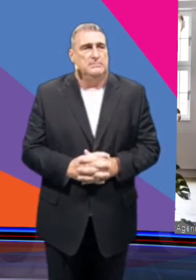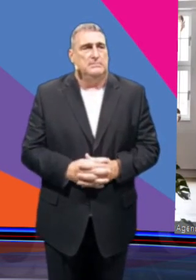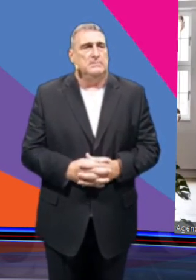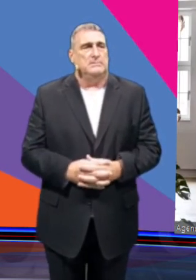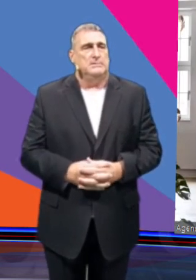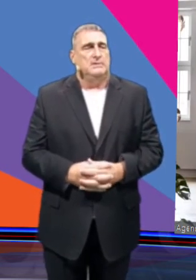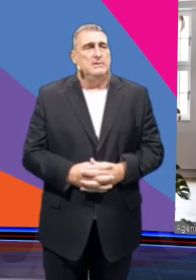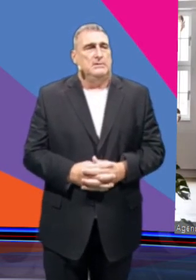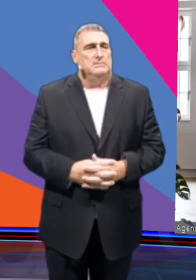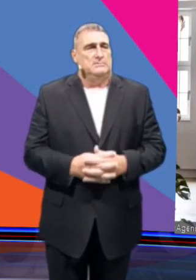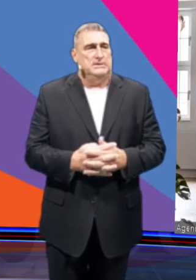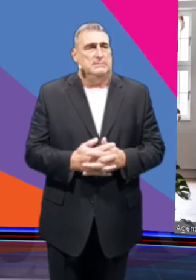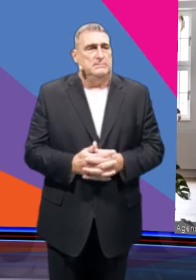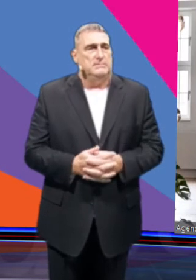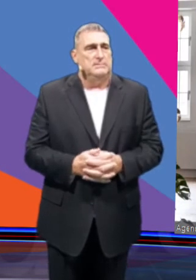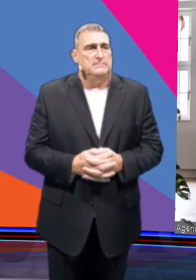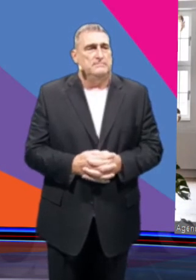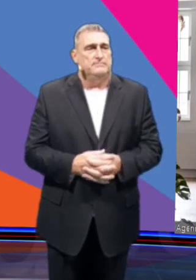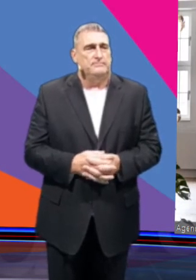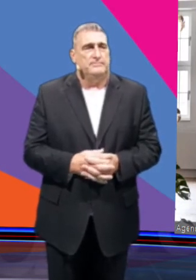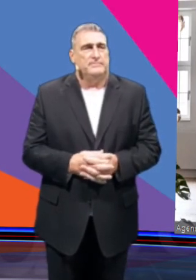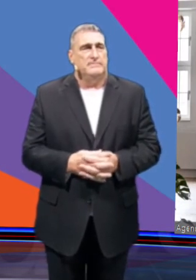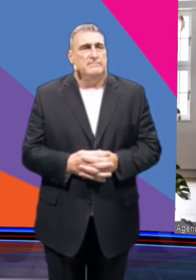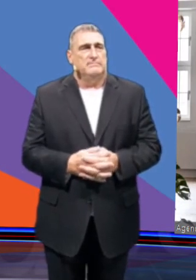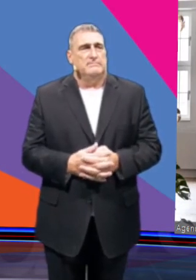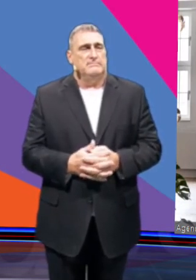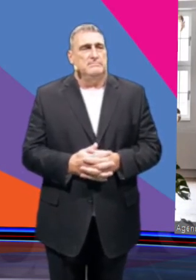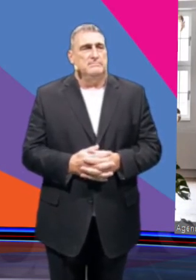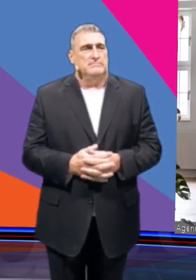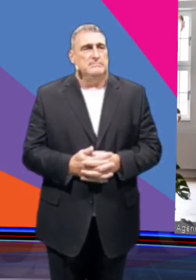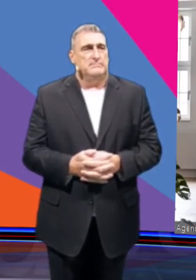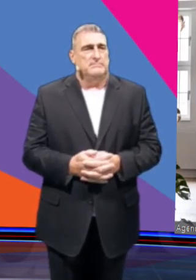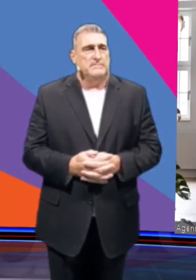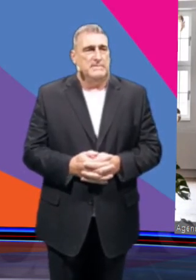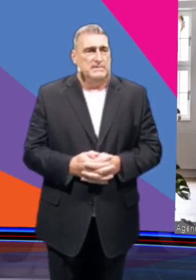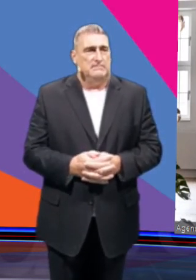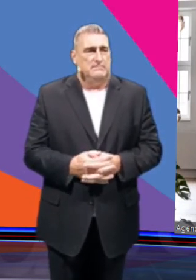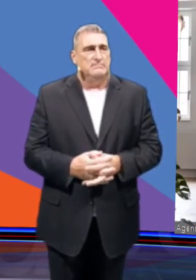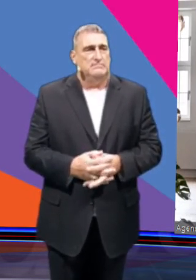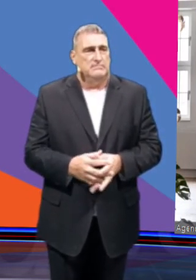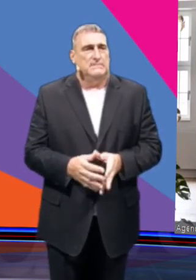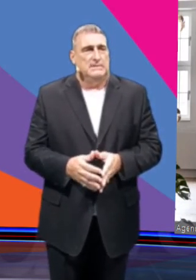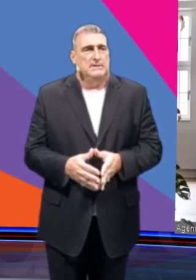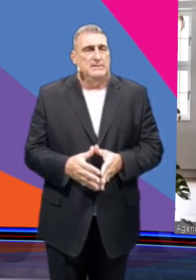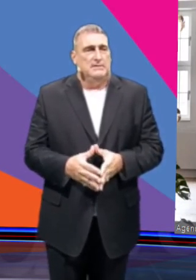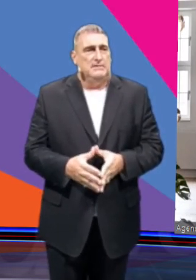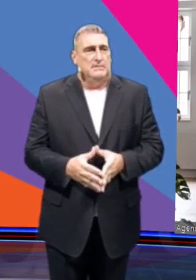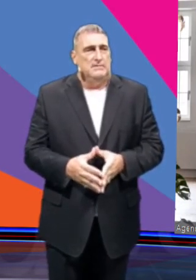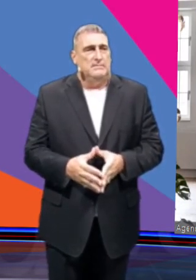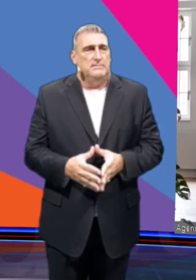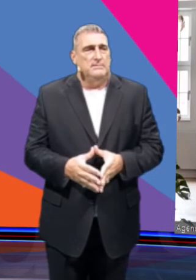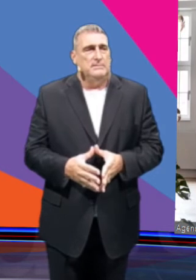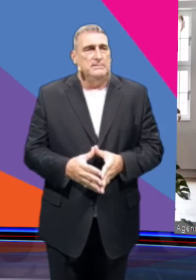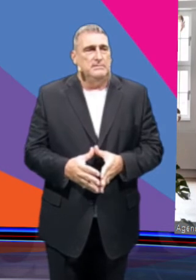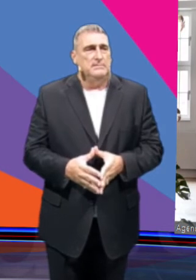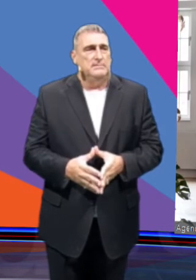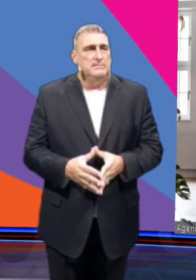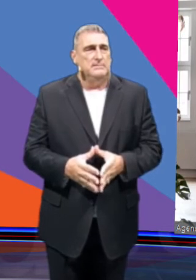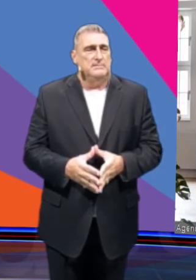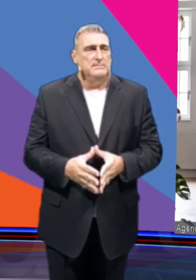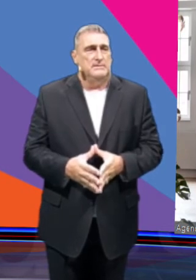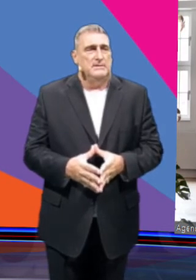más, tranquilo. Sí. Tranquilo, por ahora es contagio, no es internación y no es muerte. Cuando nosotros grabamos eso,